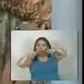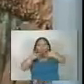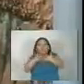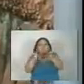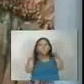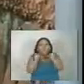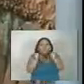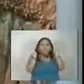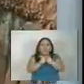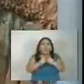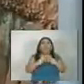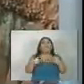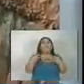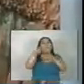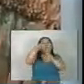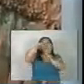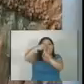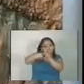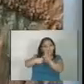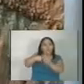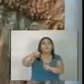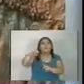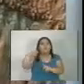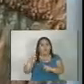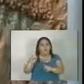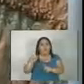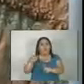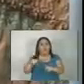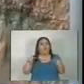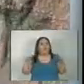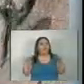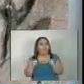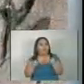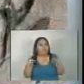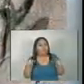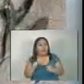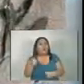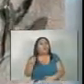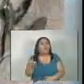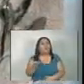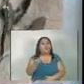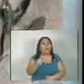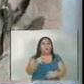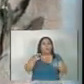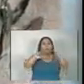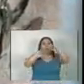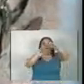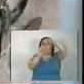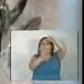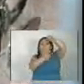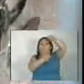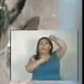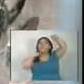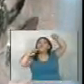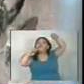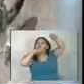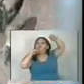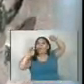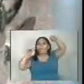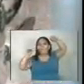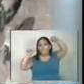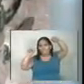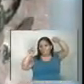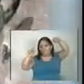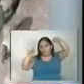acompaña las temperaturas bajo cero. Precisamente las temperaturas más frías se alcanzan en los polos del planeta rojo donde se llegan